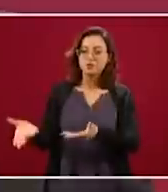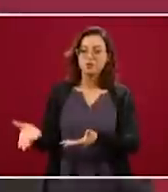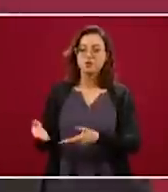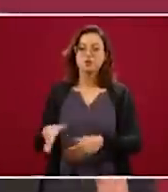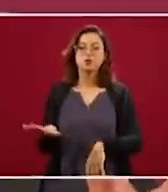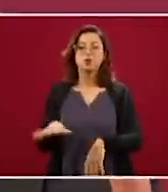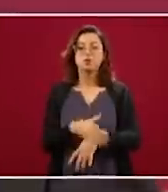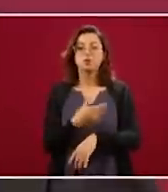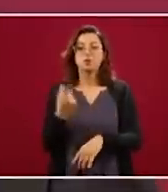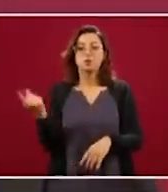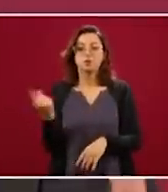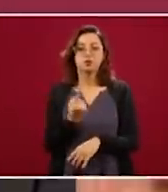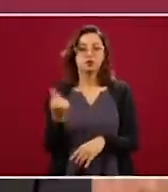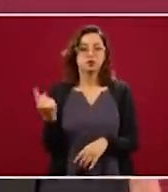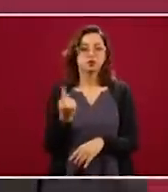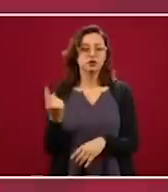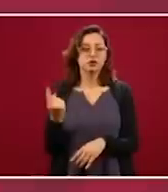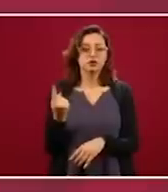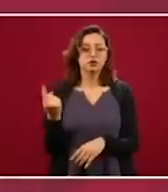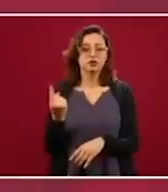porque